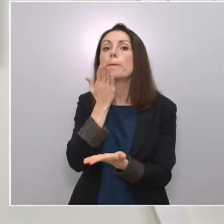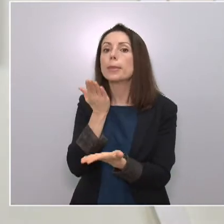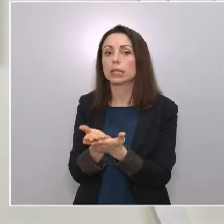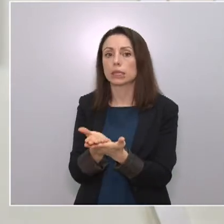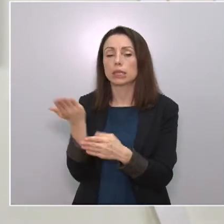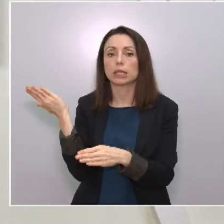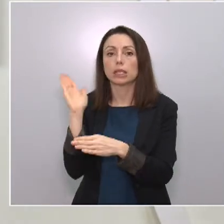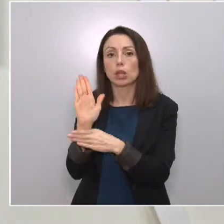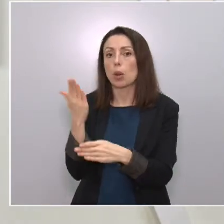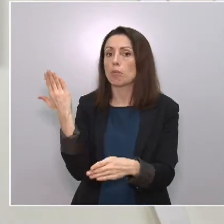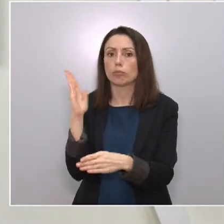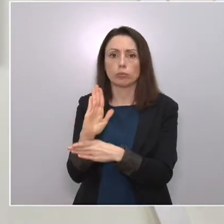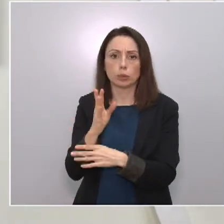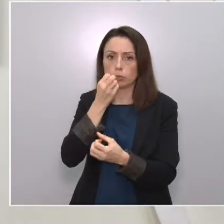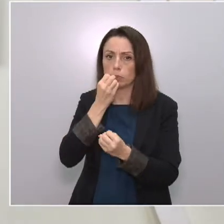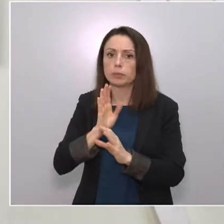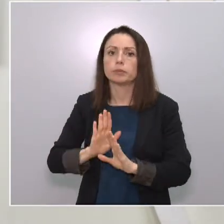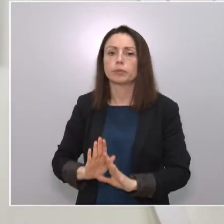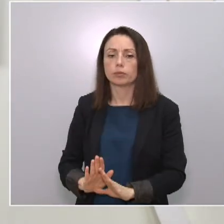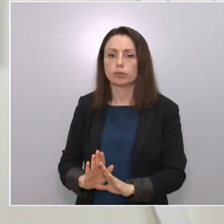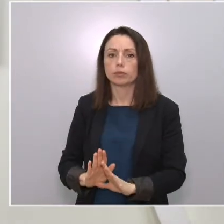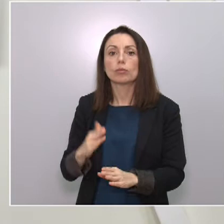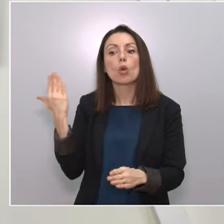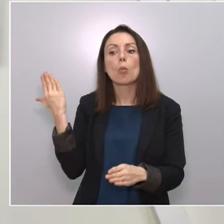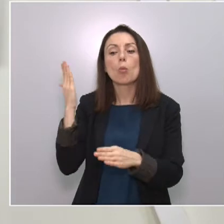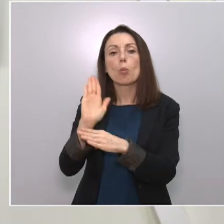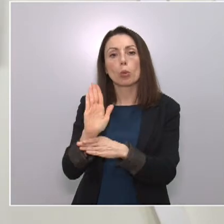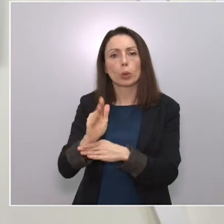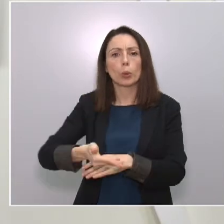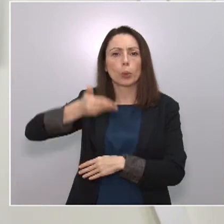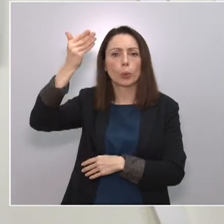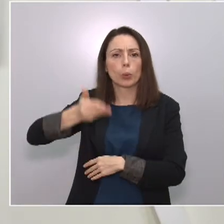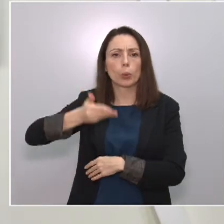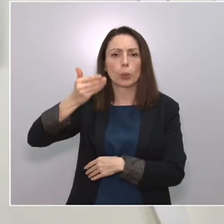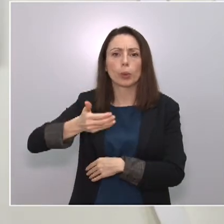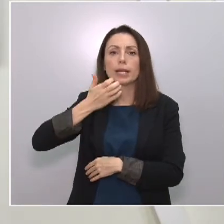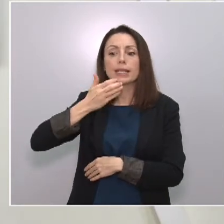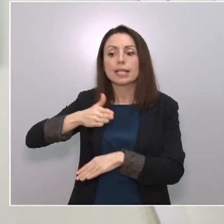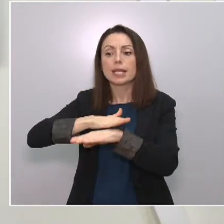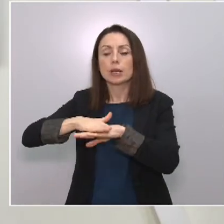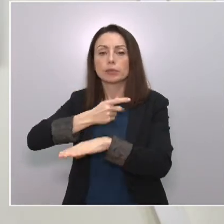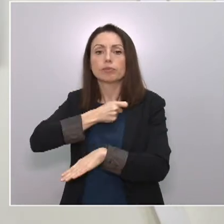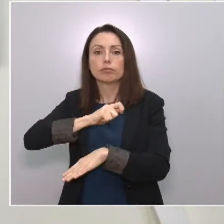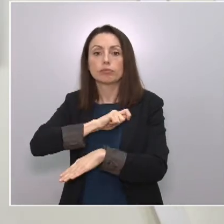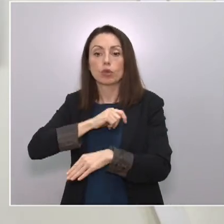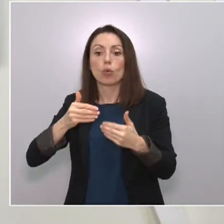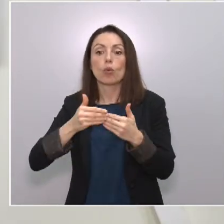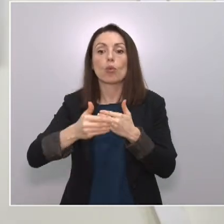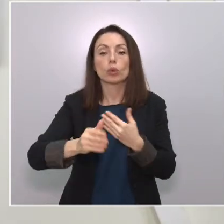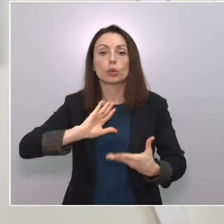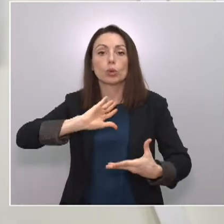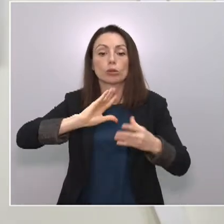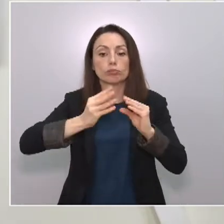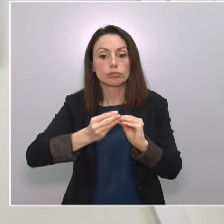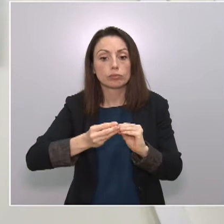que creo que es una propuesta sensata, que creo que va a ser una propuesta fundamental si el Gobierno central decide aplicarla para la